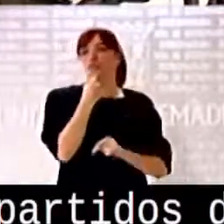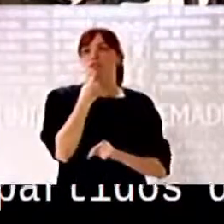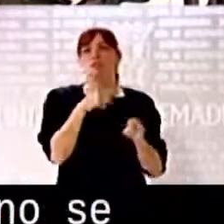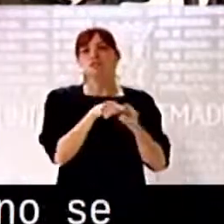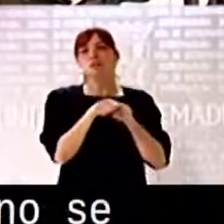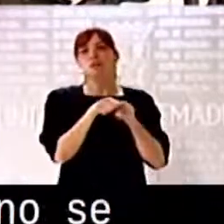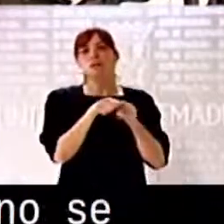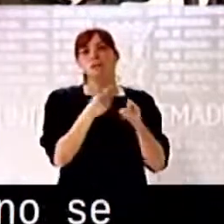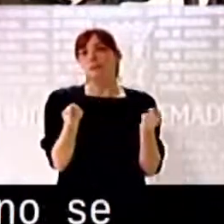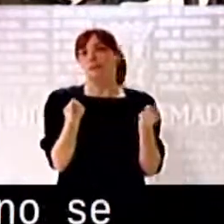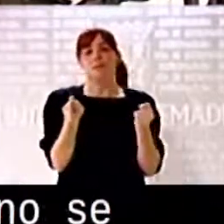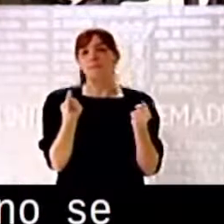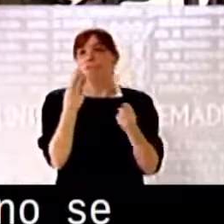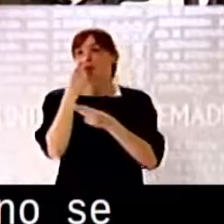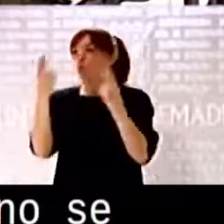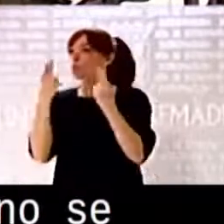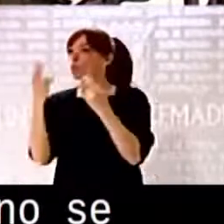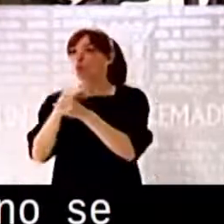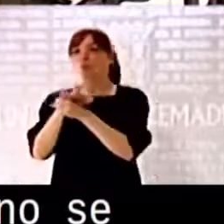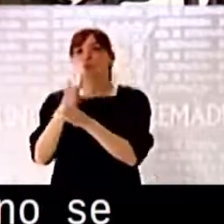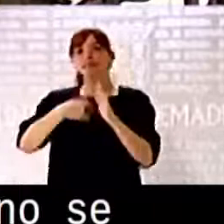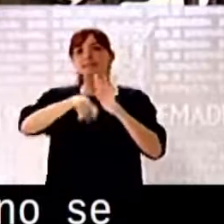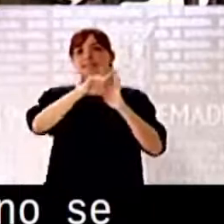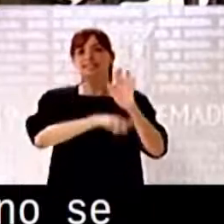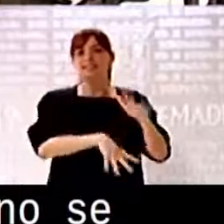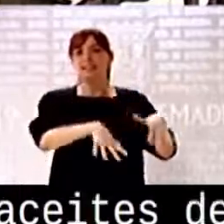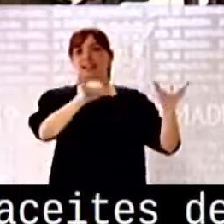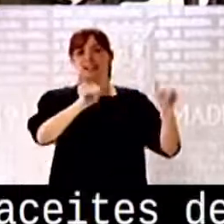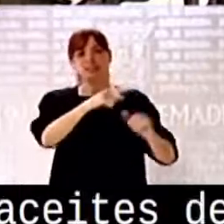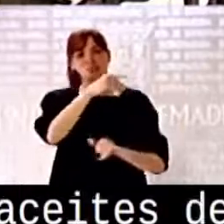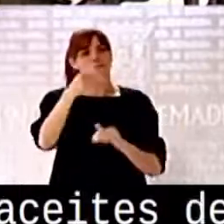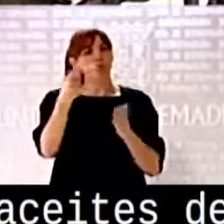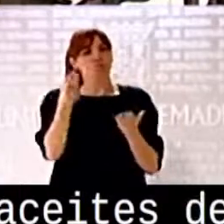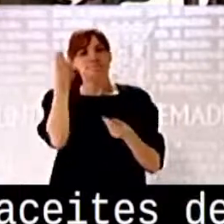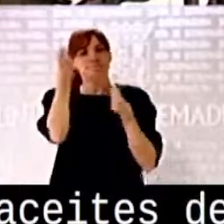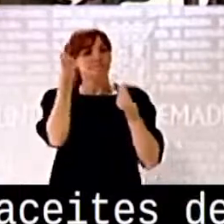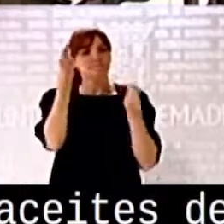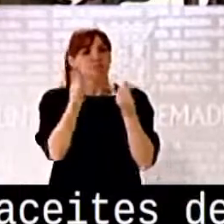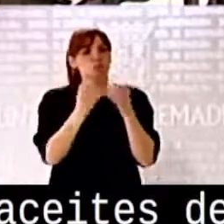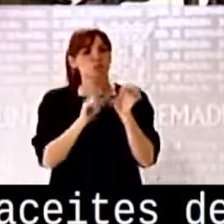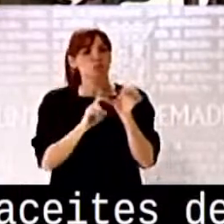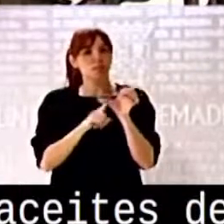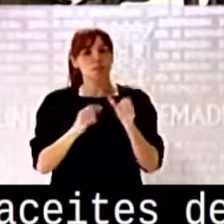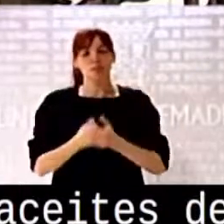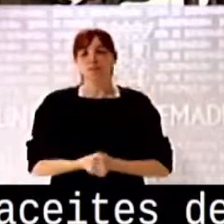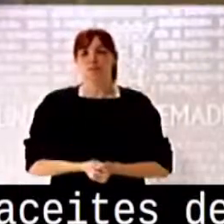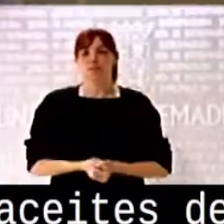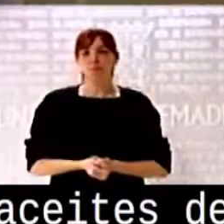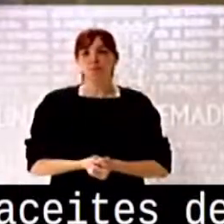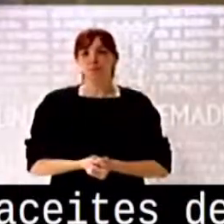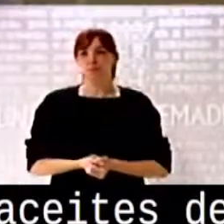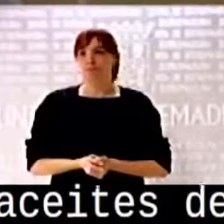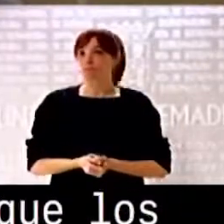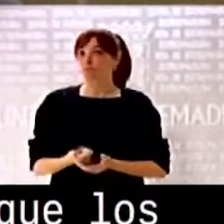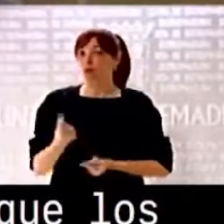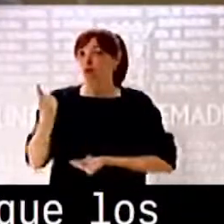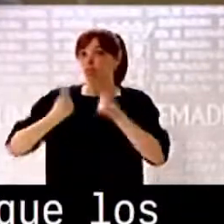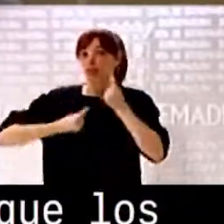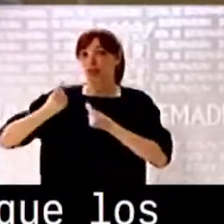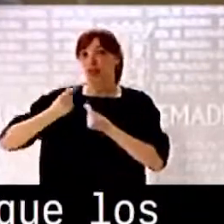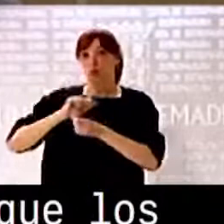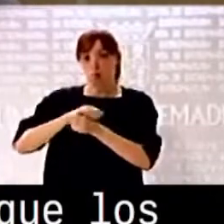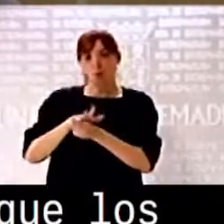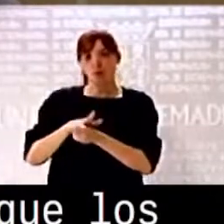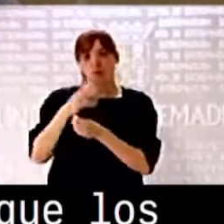se publiquen los datos COVID. ¿Qué valoración hacéis desde la Junta de estas críticas? Pues que los datos COVID